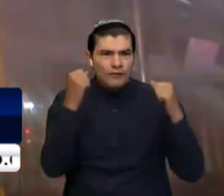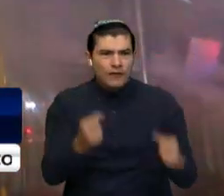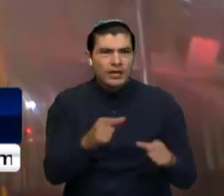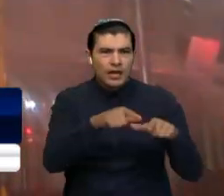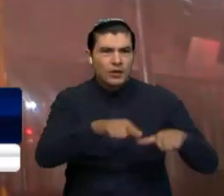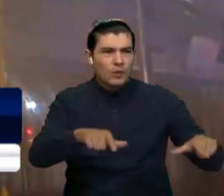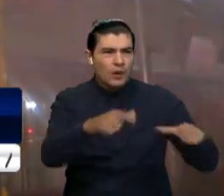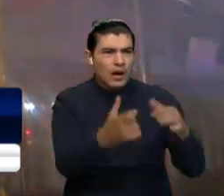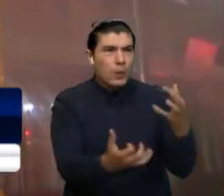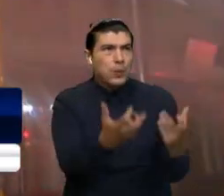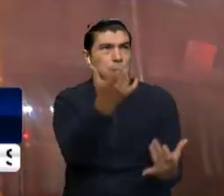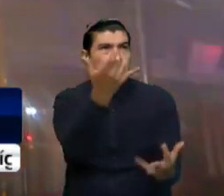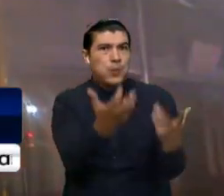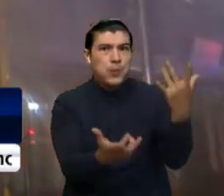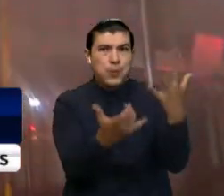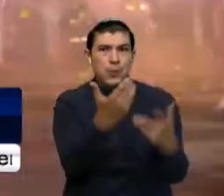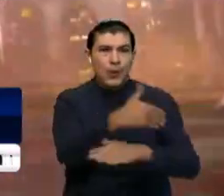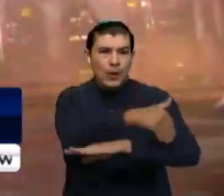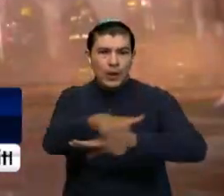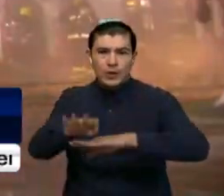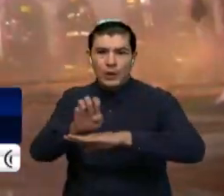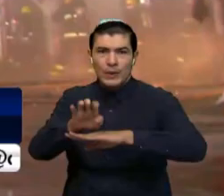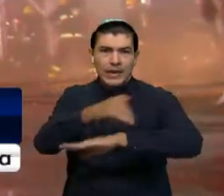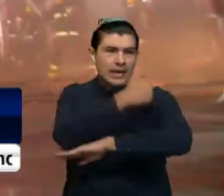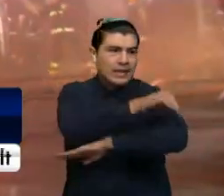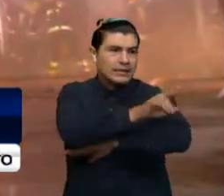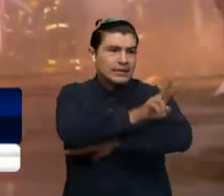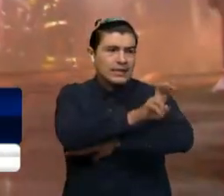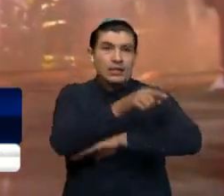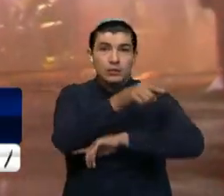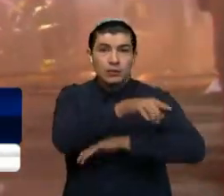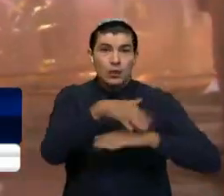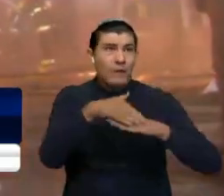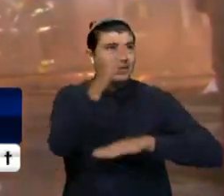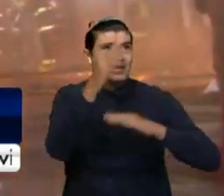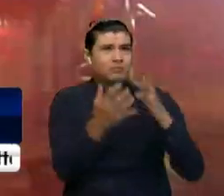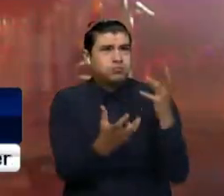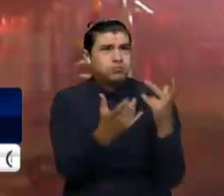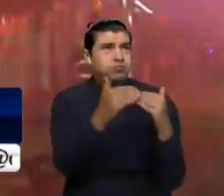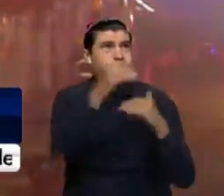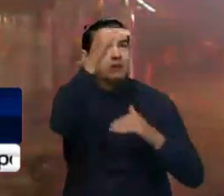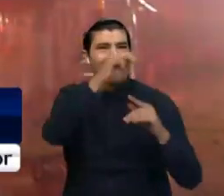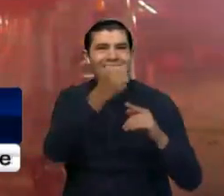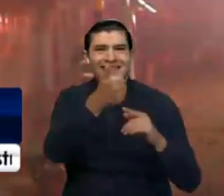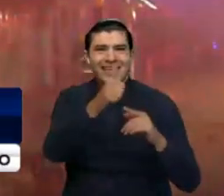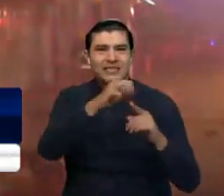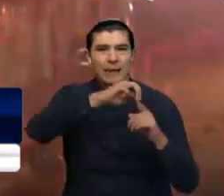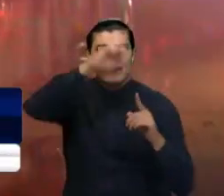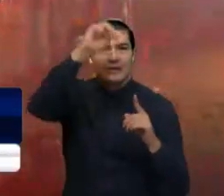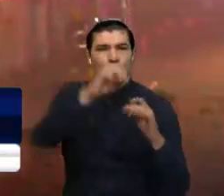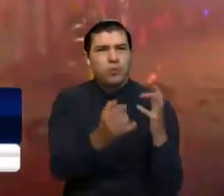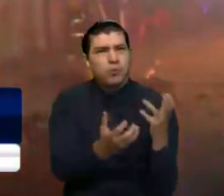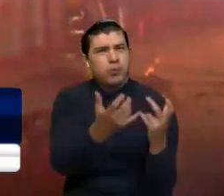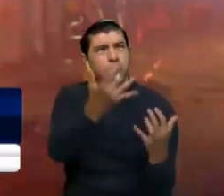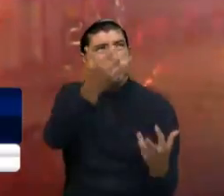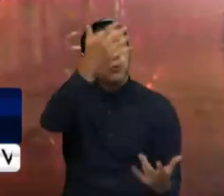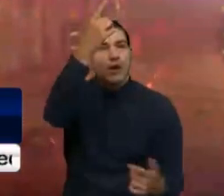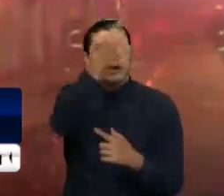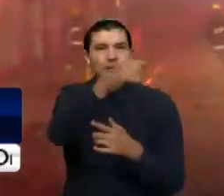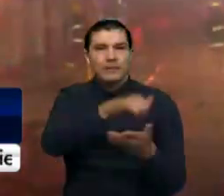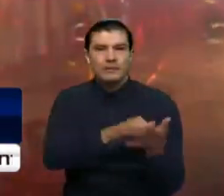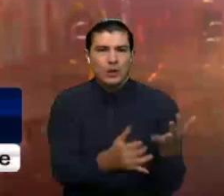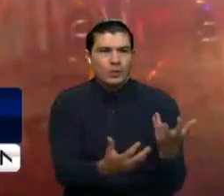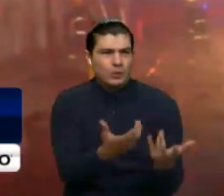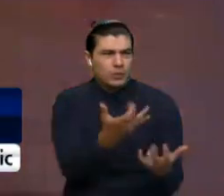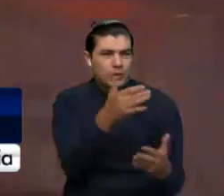en la calle 9a con avenida séptima las llamas que alcanzaron más de 10 metros de altura consumieron tres bodegas donde se almacenaban suelas